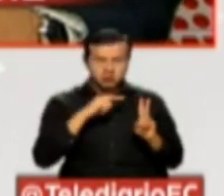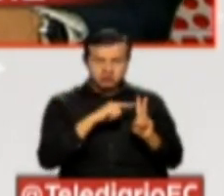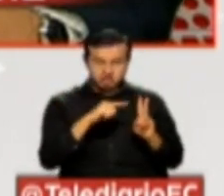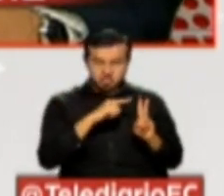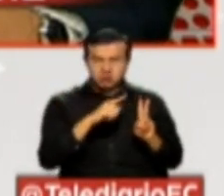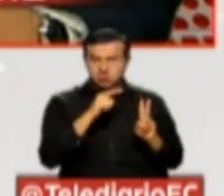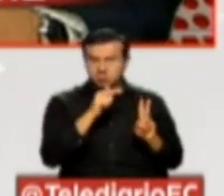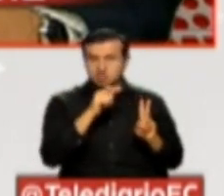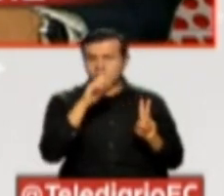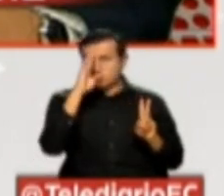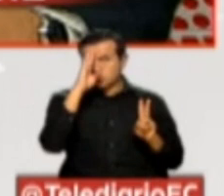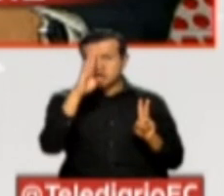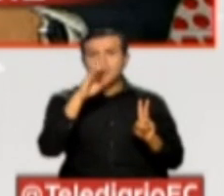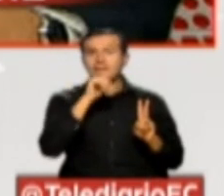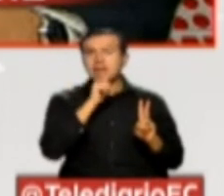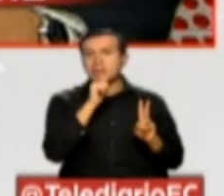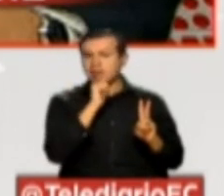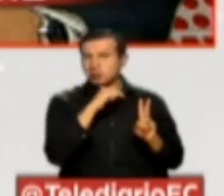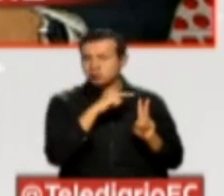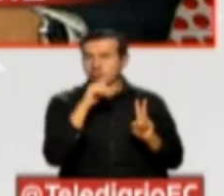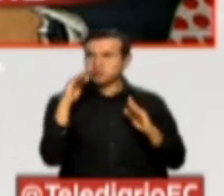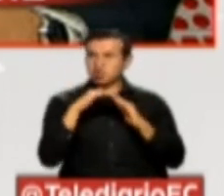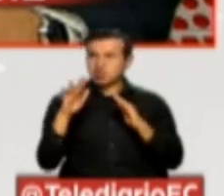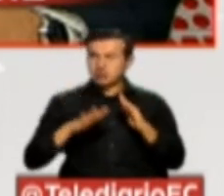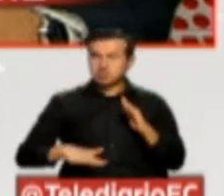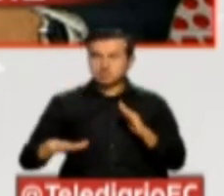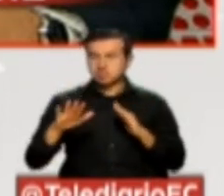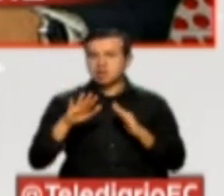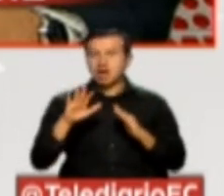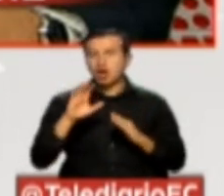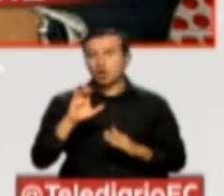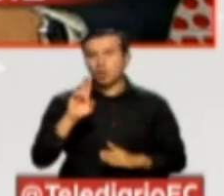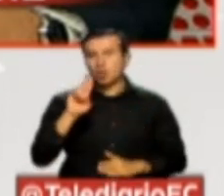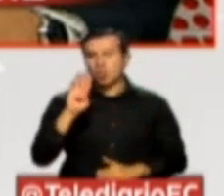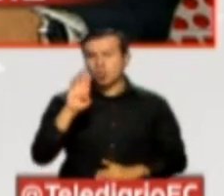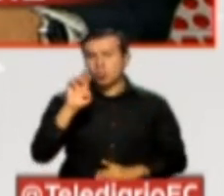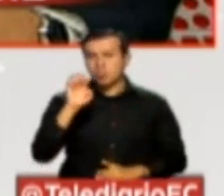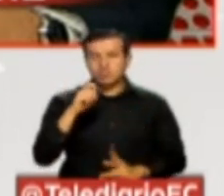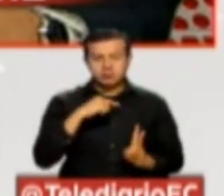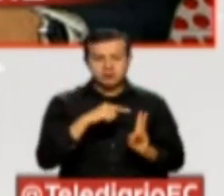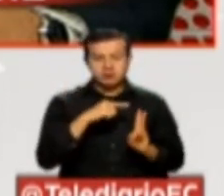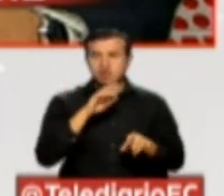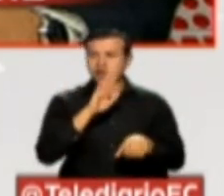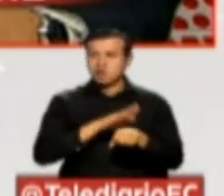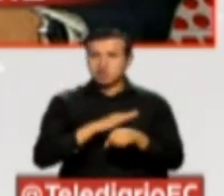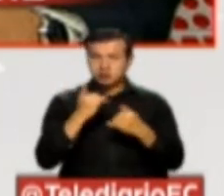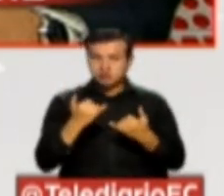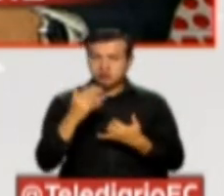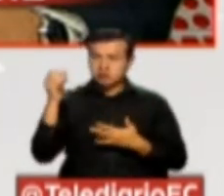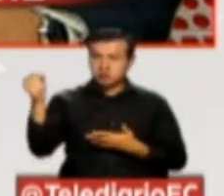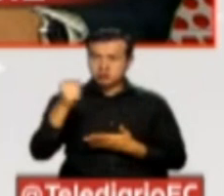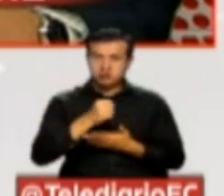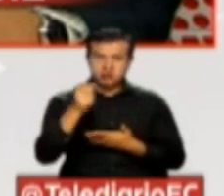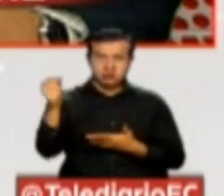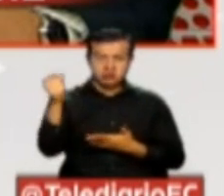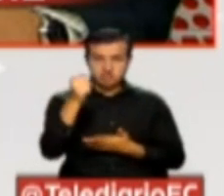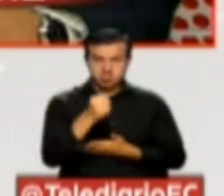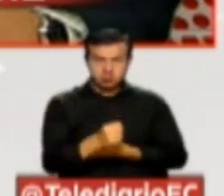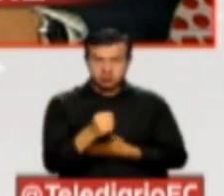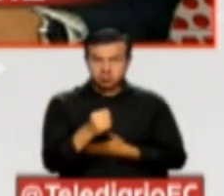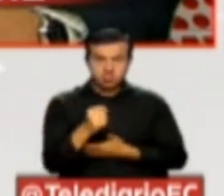Las Cumbres en la ciudad de Guayaquil, en la zona de Los Ceibos, están convocados para hoy para rendir versión en